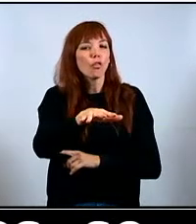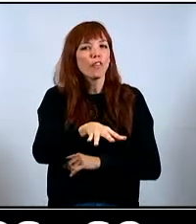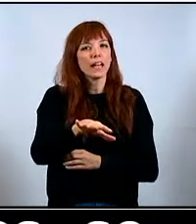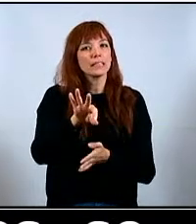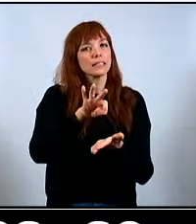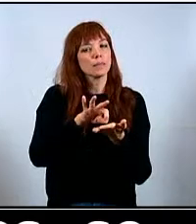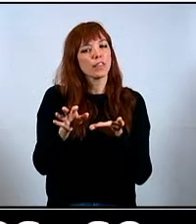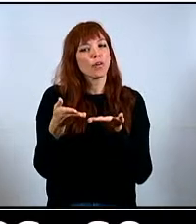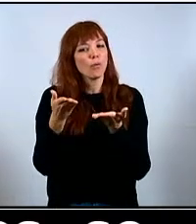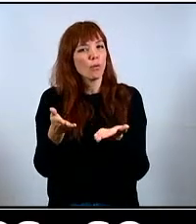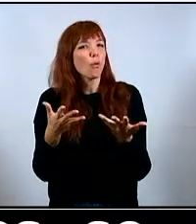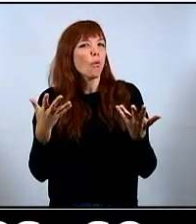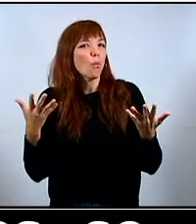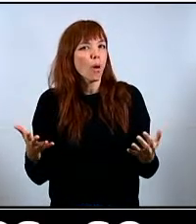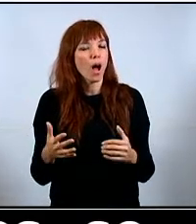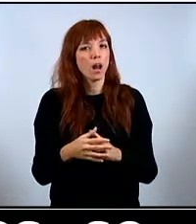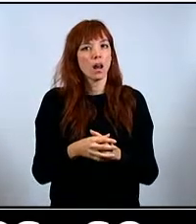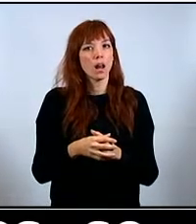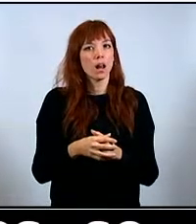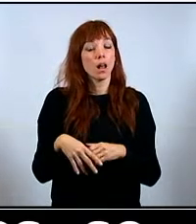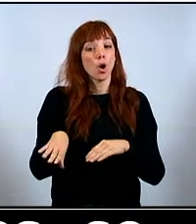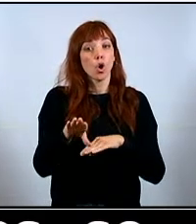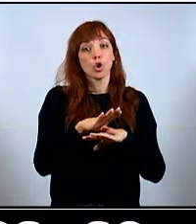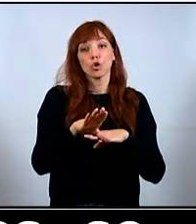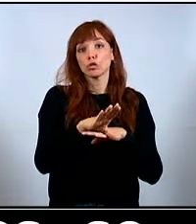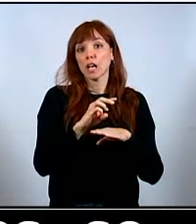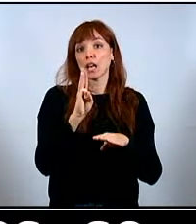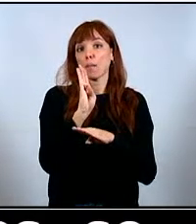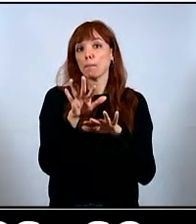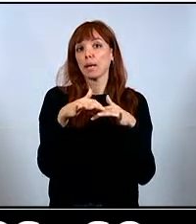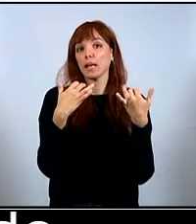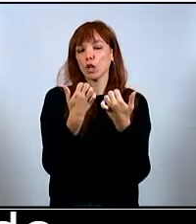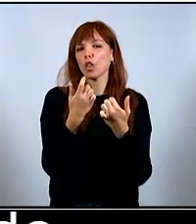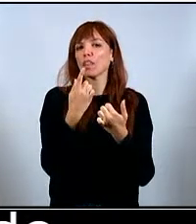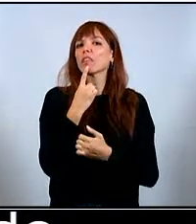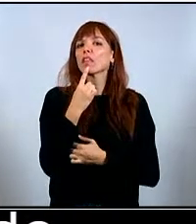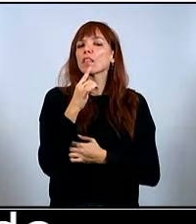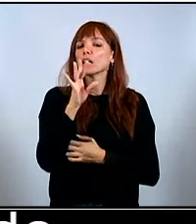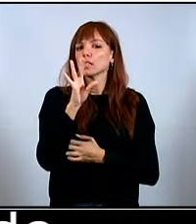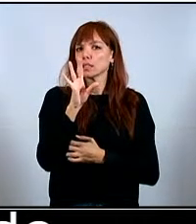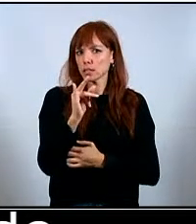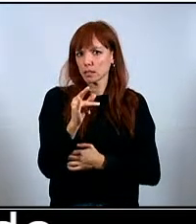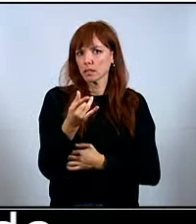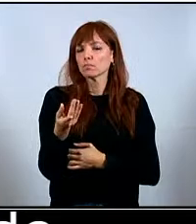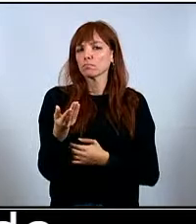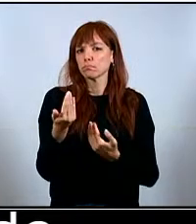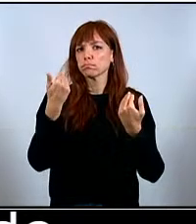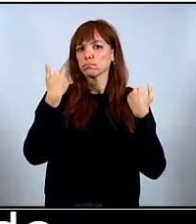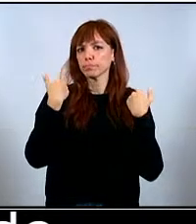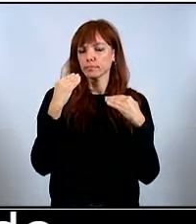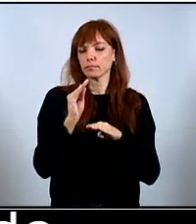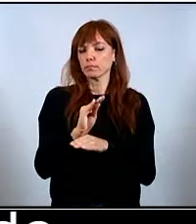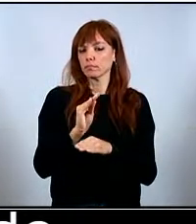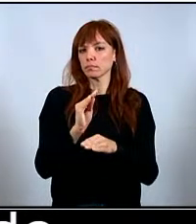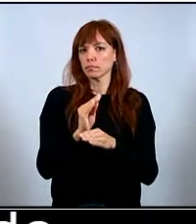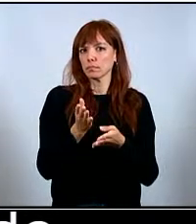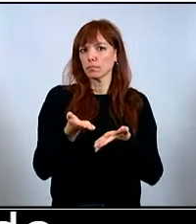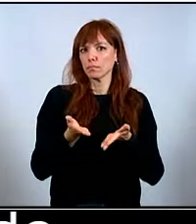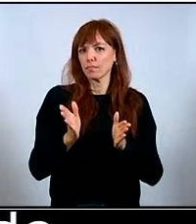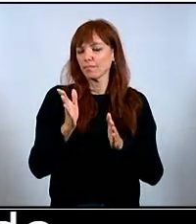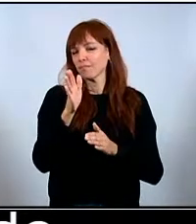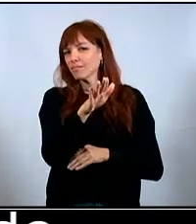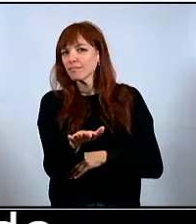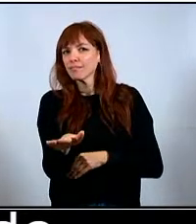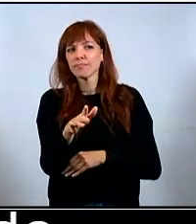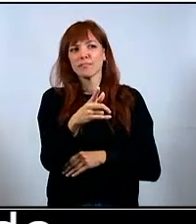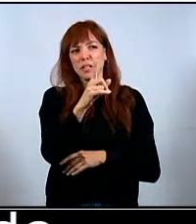Junta? Ya la consejera de Sanidad dijo en pleno que se le iba a tutelar, igual que a menores que hay en Extremadura, cubriendo todas sus necesidades. No sé